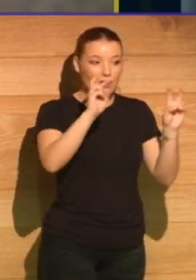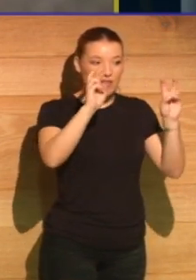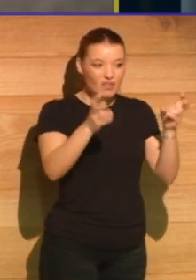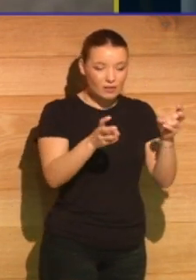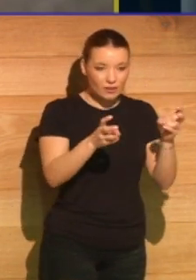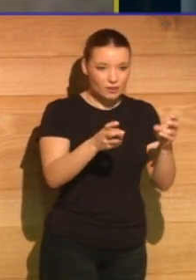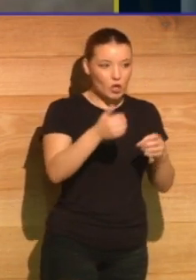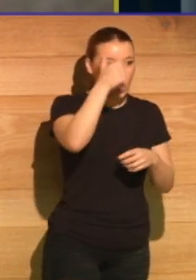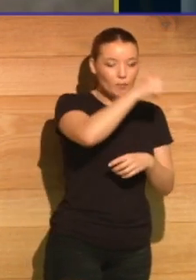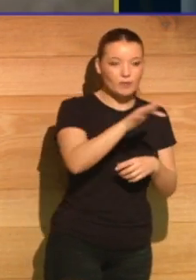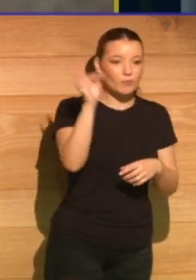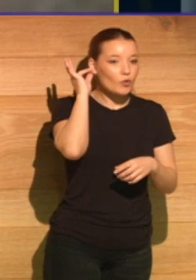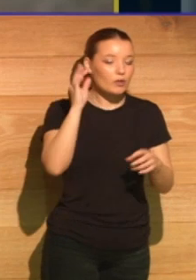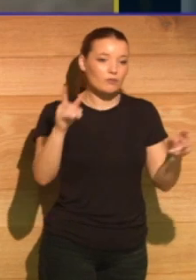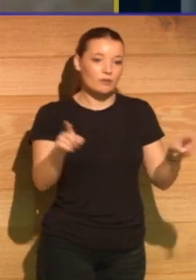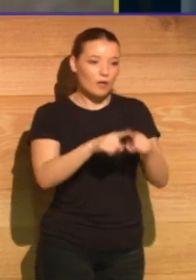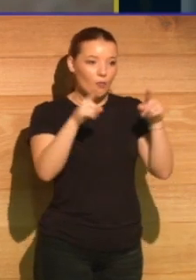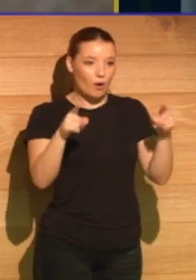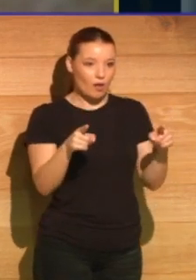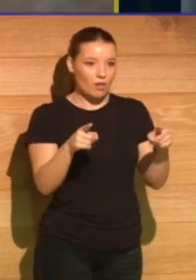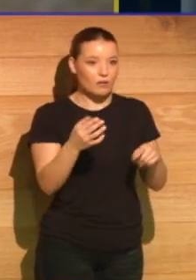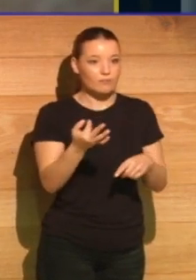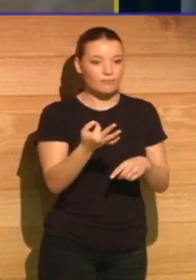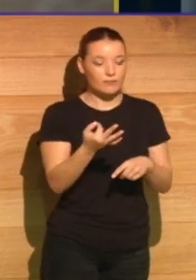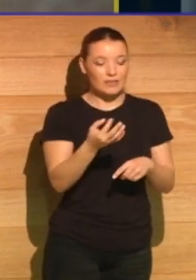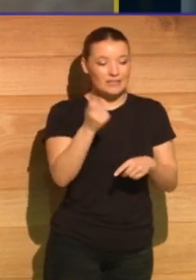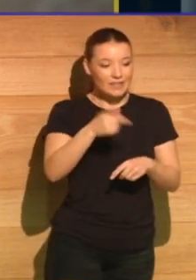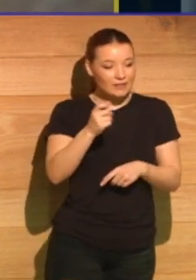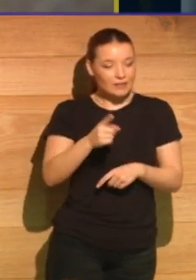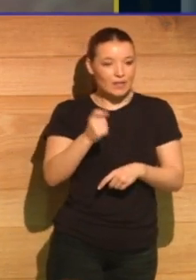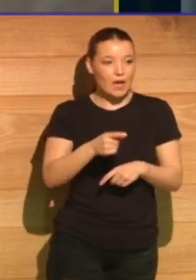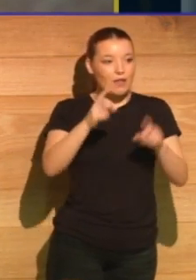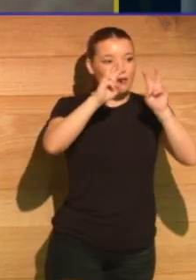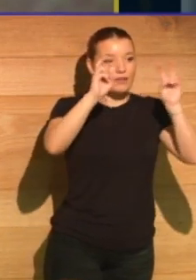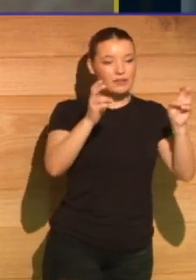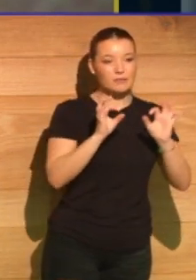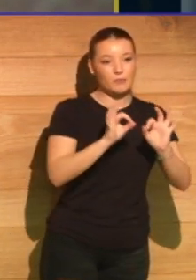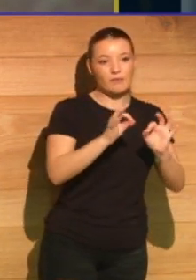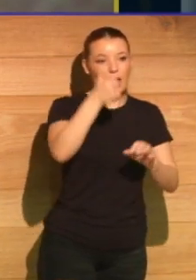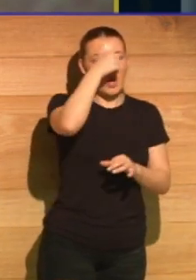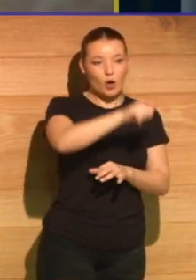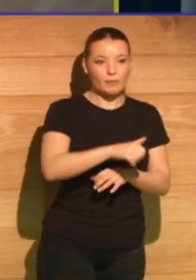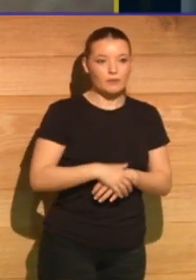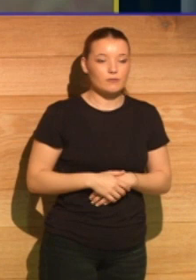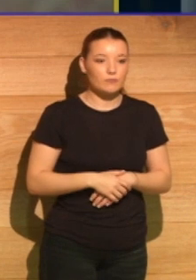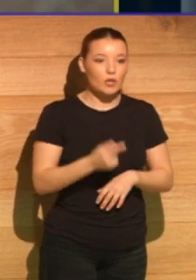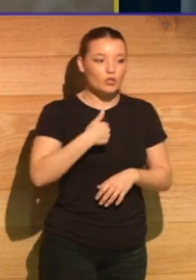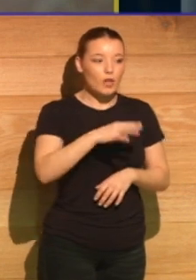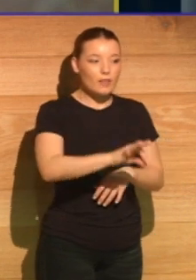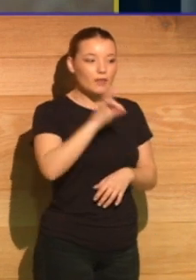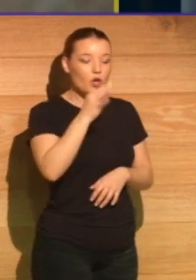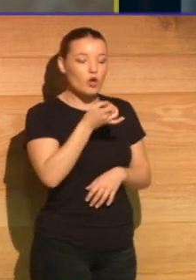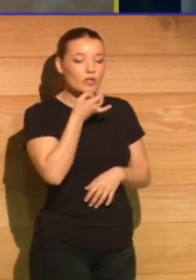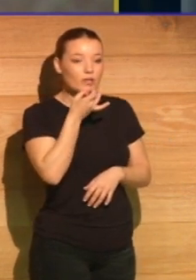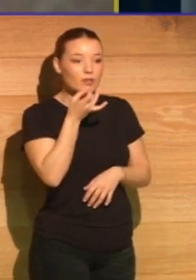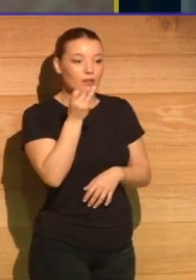eran citas de varones. Yo escogí una cita de una mujer, de Clarice Lispector, a propósito, sabiendo que iba a haber